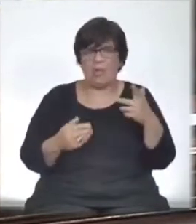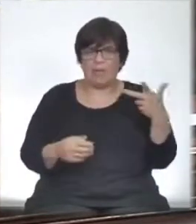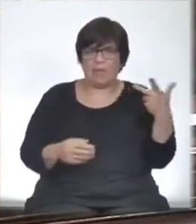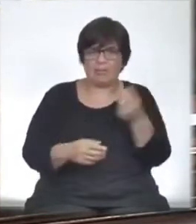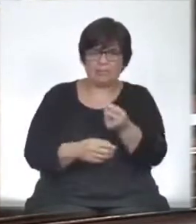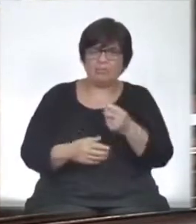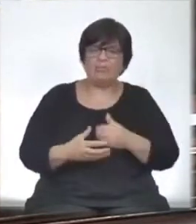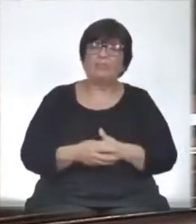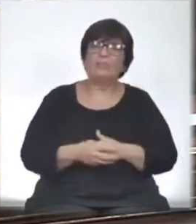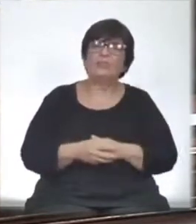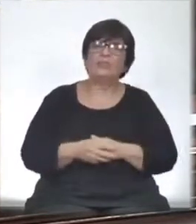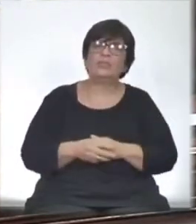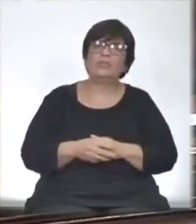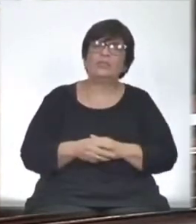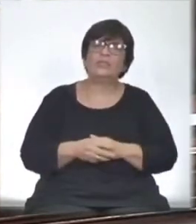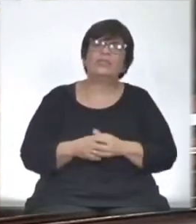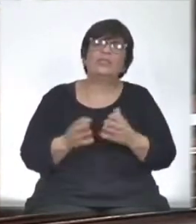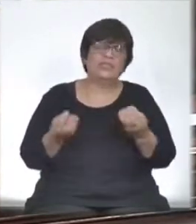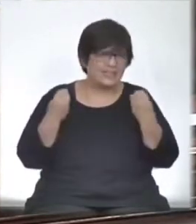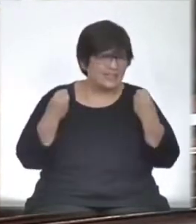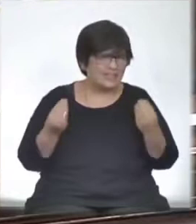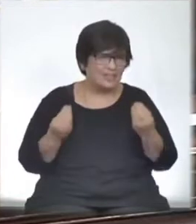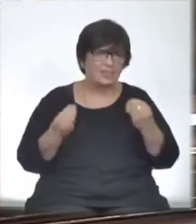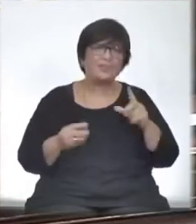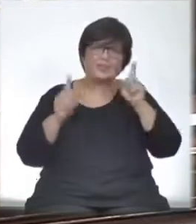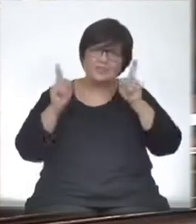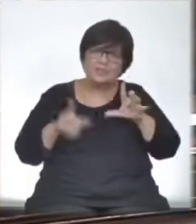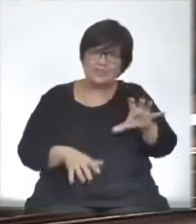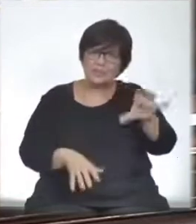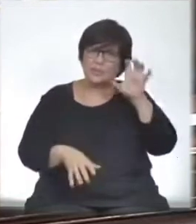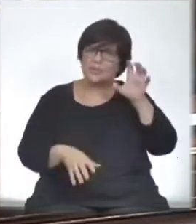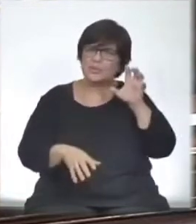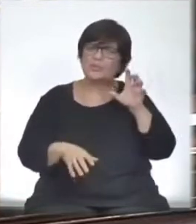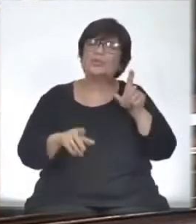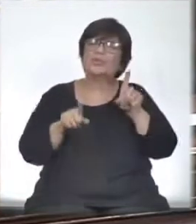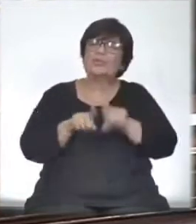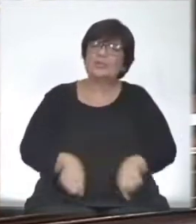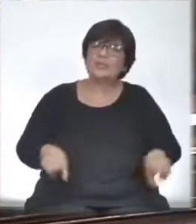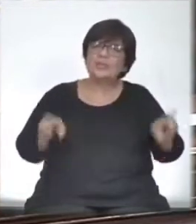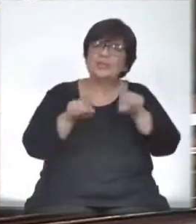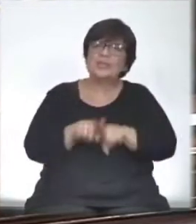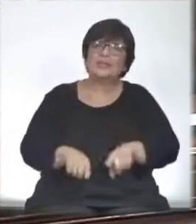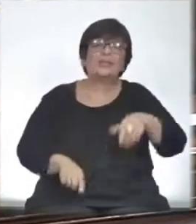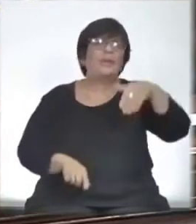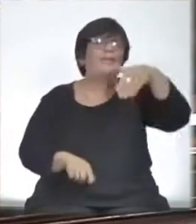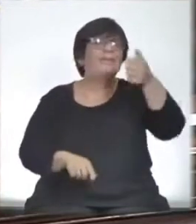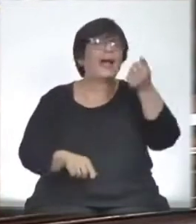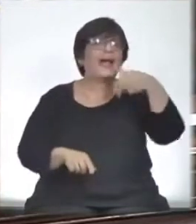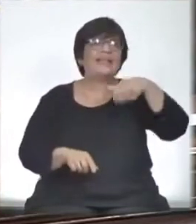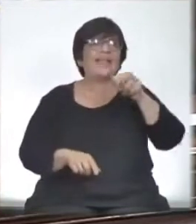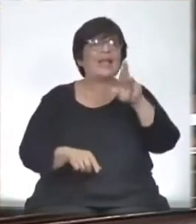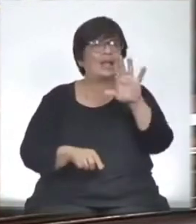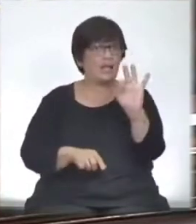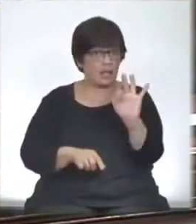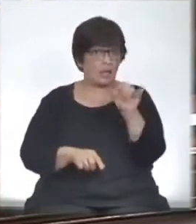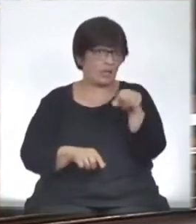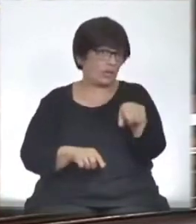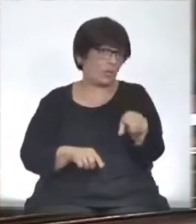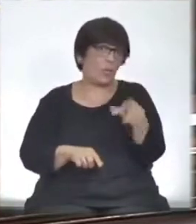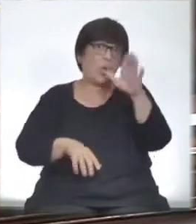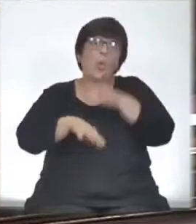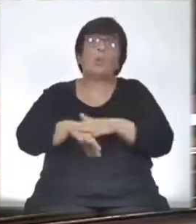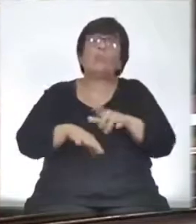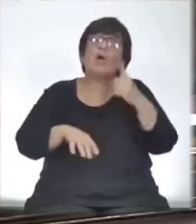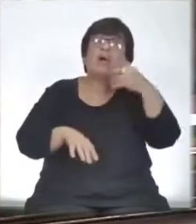inyección? ¿Cómo no recordar la muerte de Morató Manaro, que su única